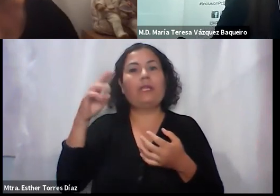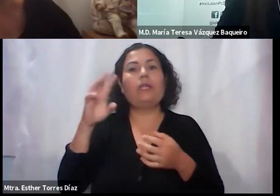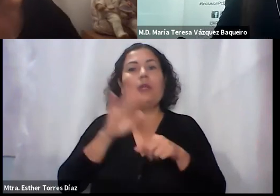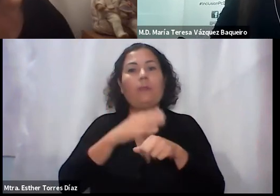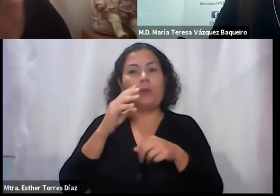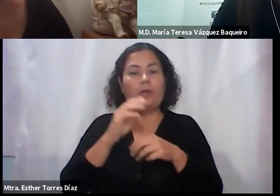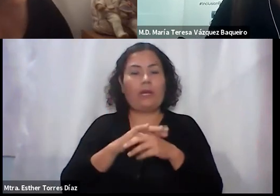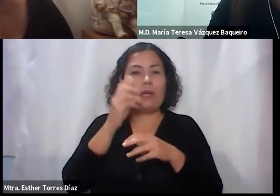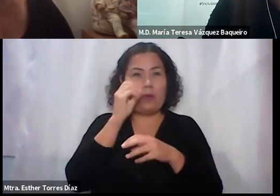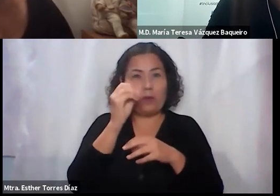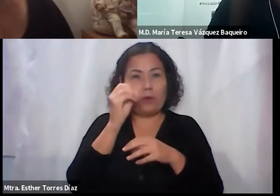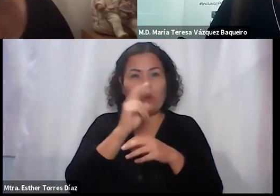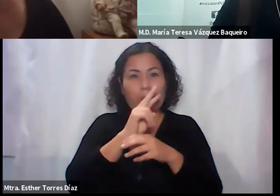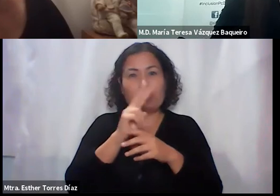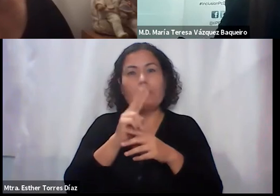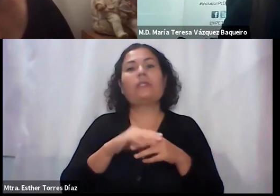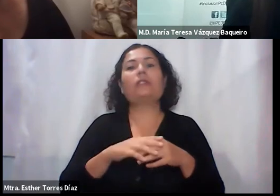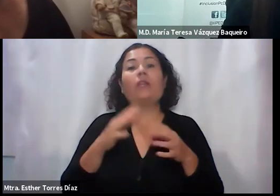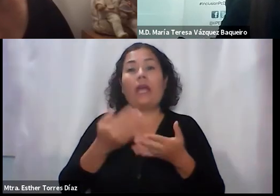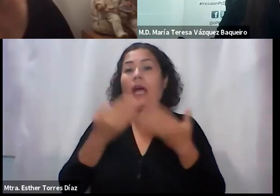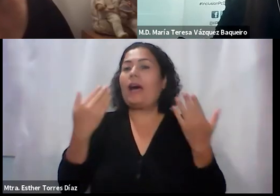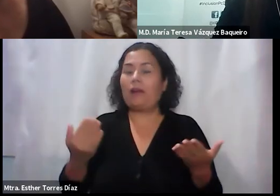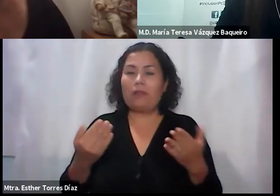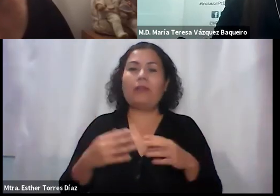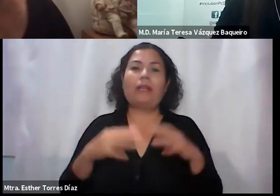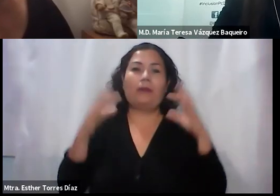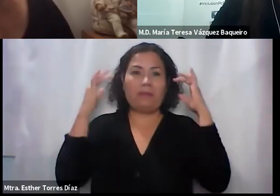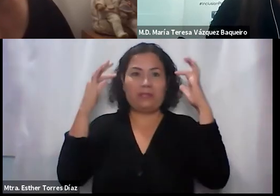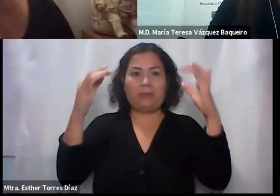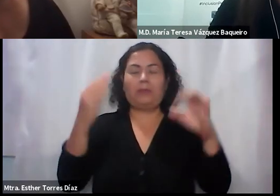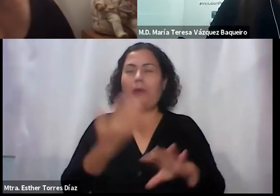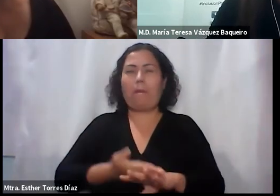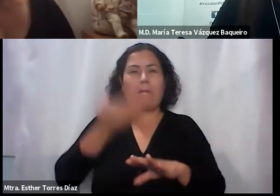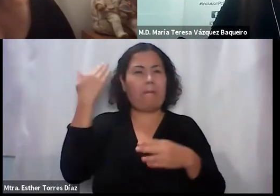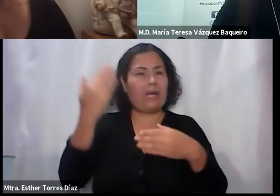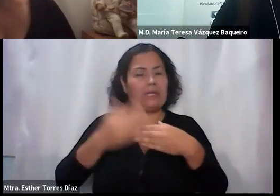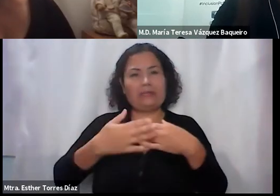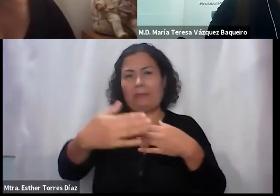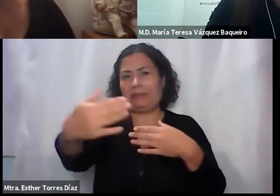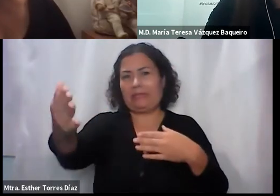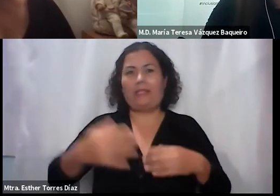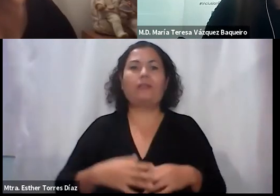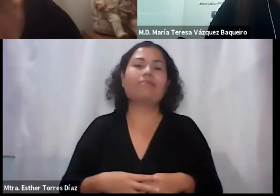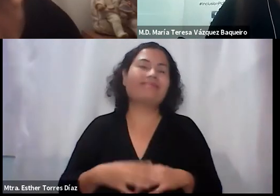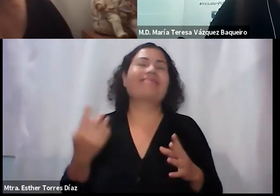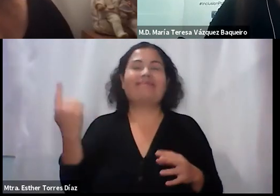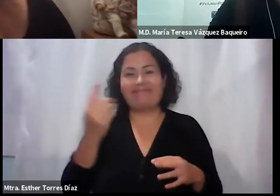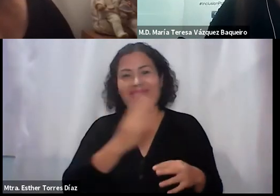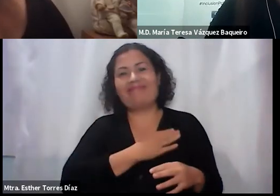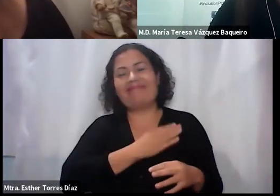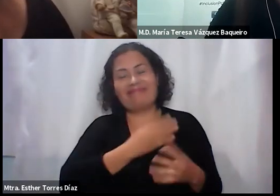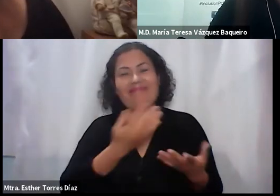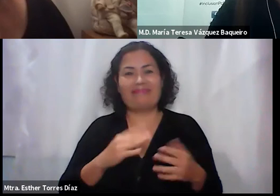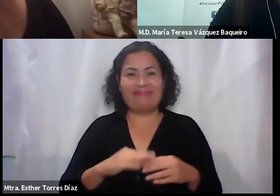del proyecto está por mucho, mucho más avanzado de lo de la fotografía, sí. No, pues qué bueno. Sí,